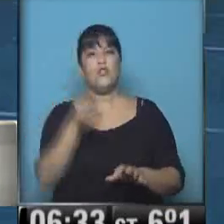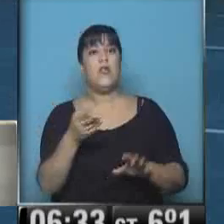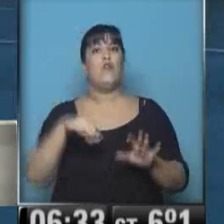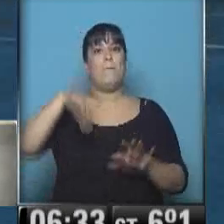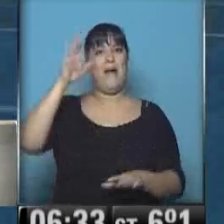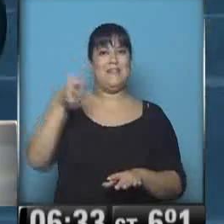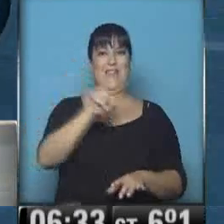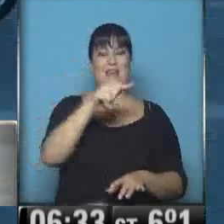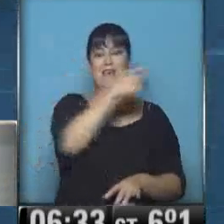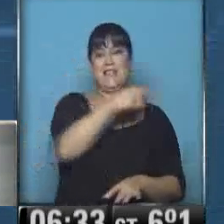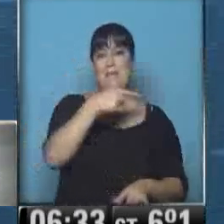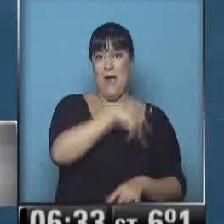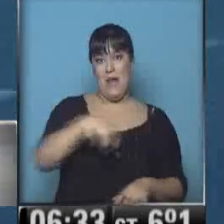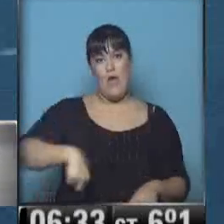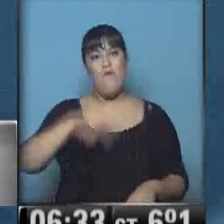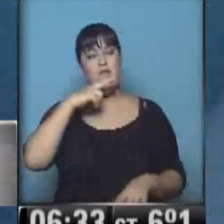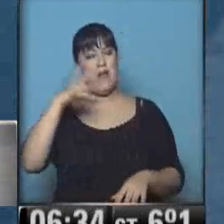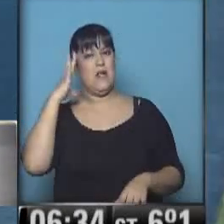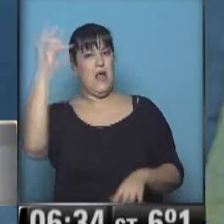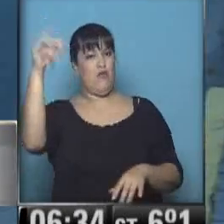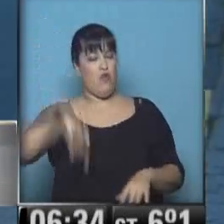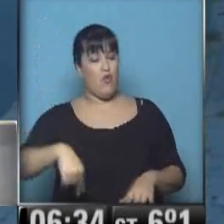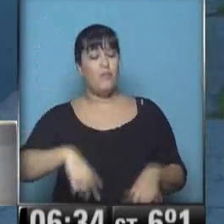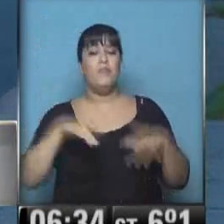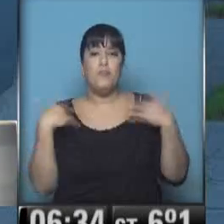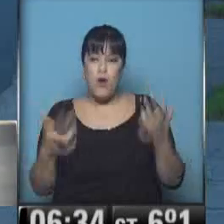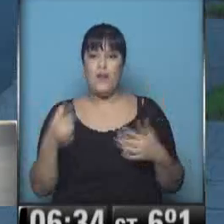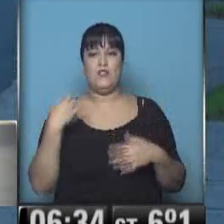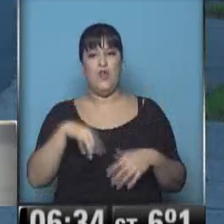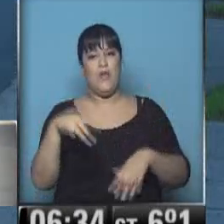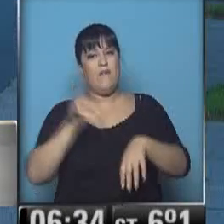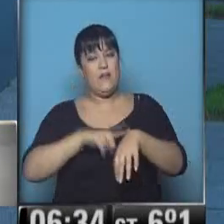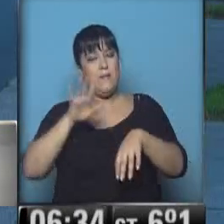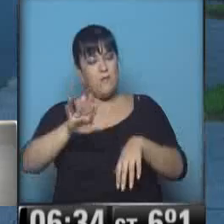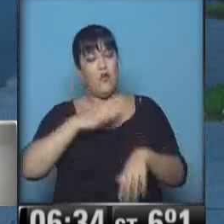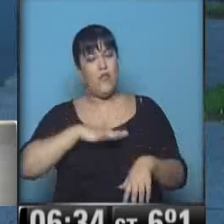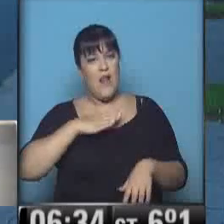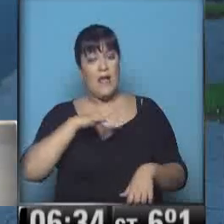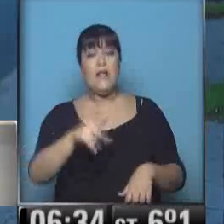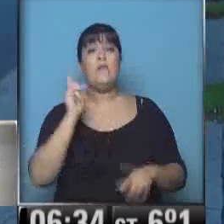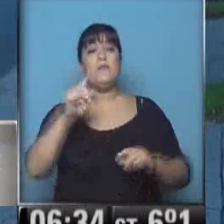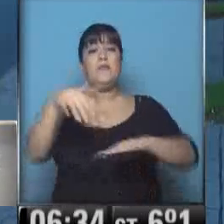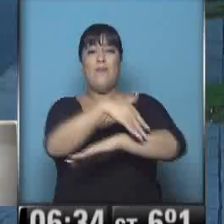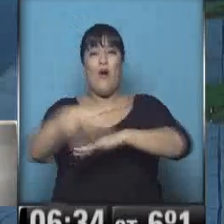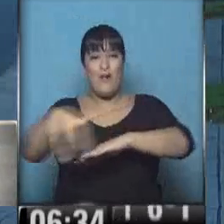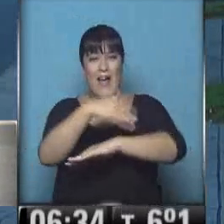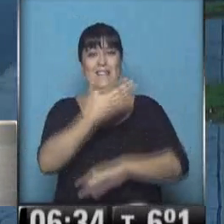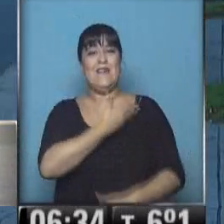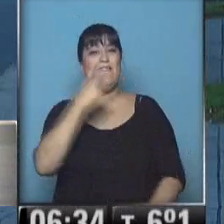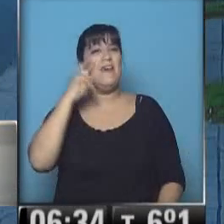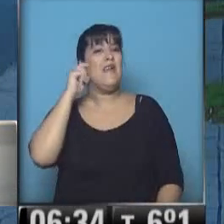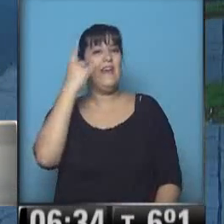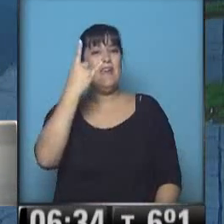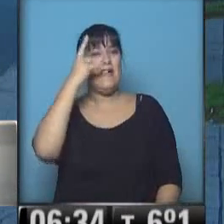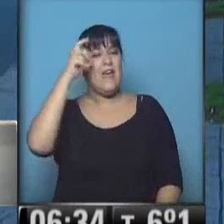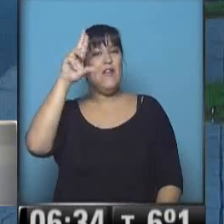vehículos ingresan a la ciudad de Buenos Aires, y eso es mucho, así que por supuesto salgan con tiempo. La imagen que nos brinda nuestro compañero diario de Figueroa Alcorta,